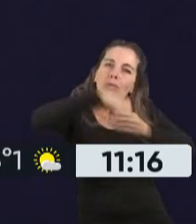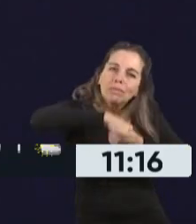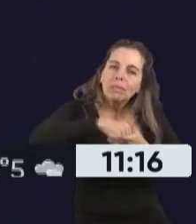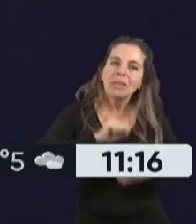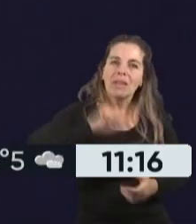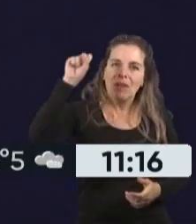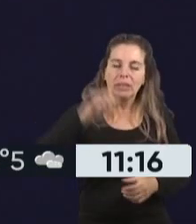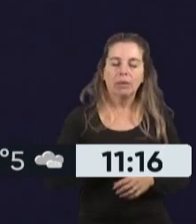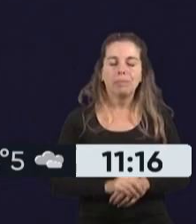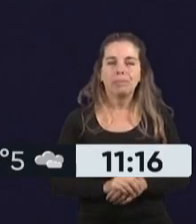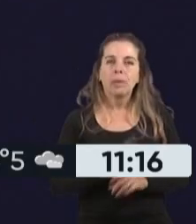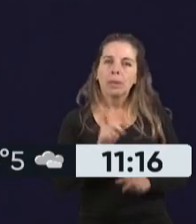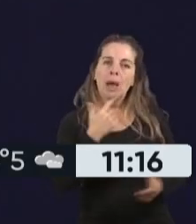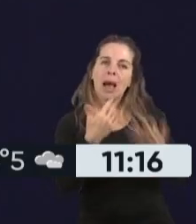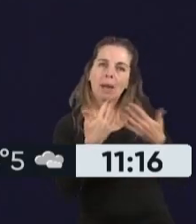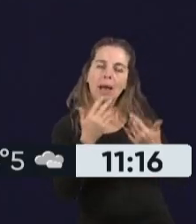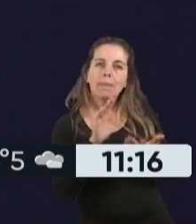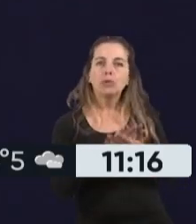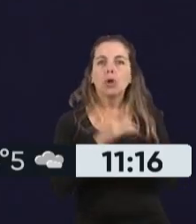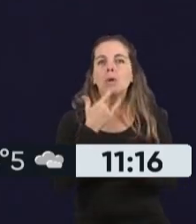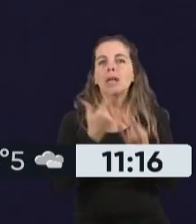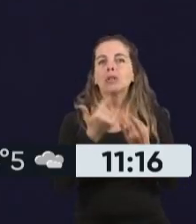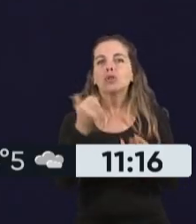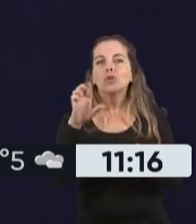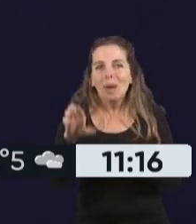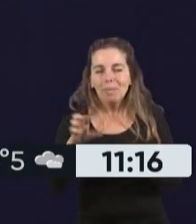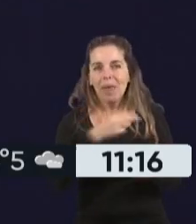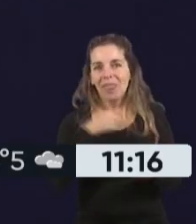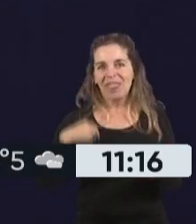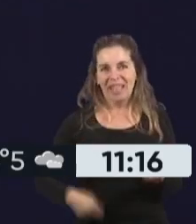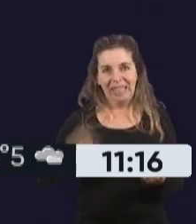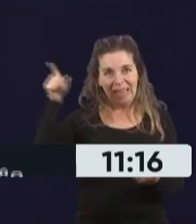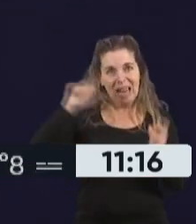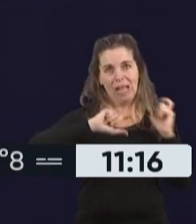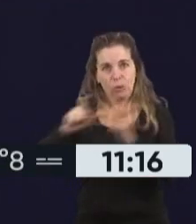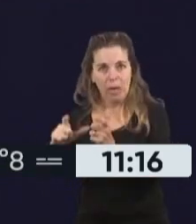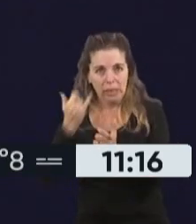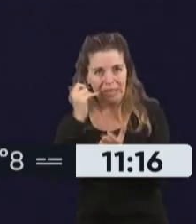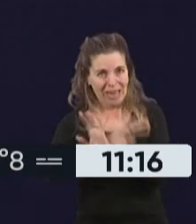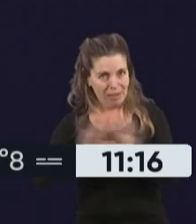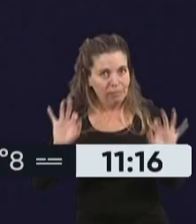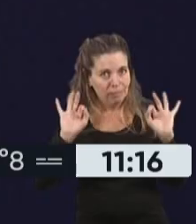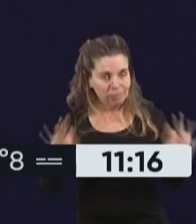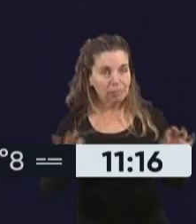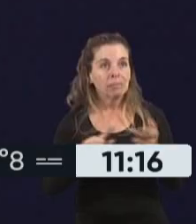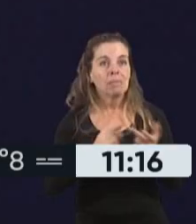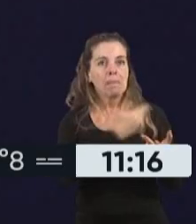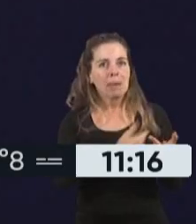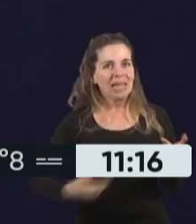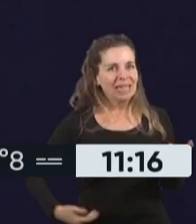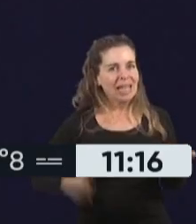detalle. Hablamos de la renovación del swap, que efectivamente ocurrió. El presidente